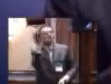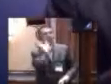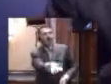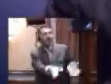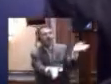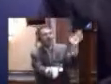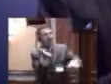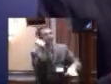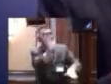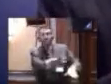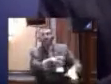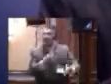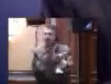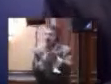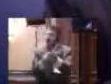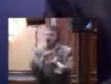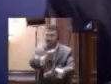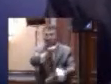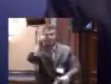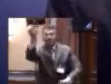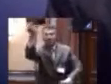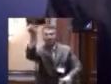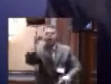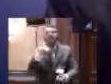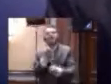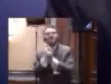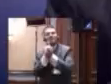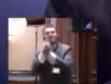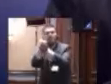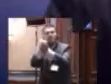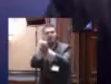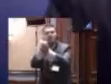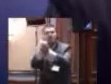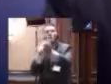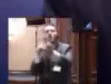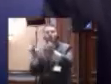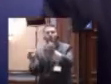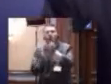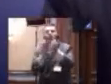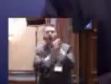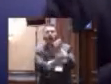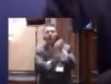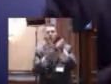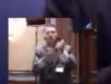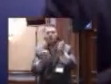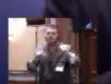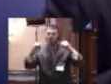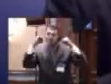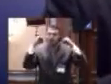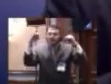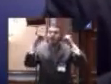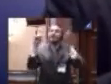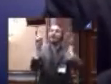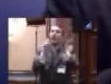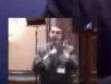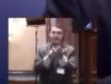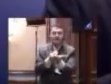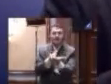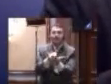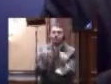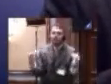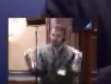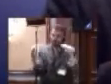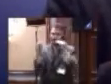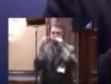eso, déjenme pasar a la siguiente parte, permítanme abordar la referencia a México. Creo que lo que México